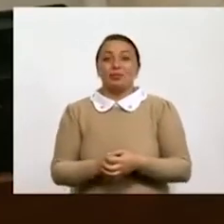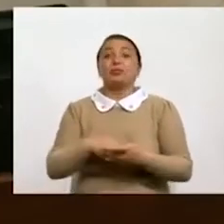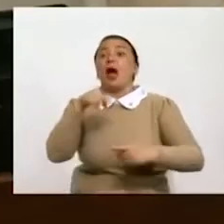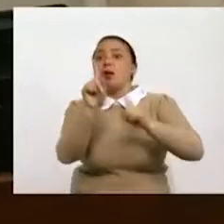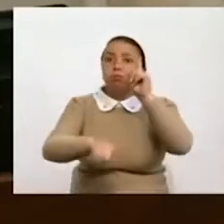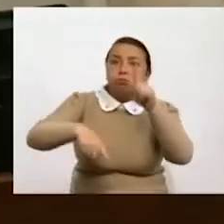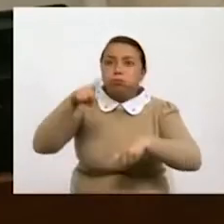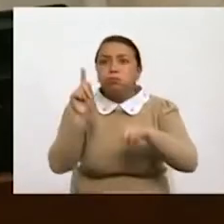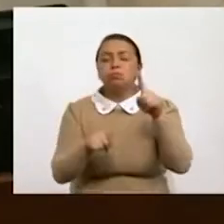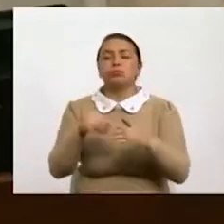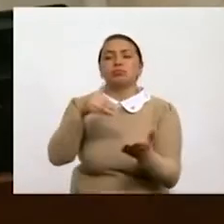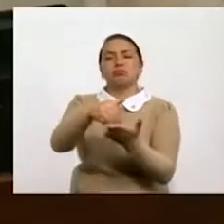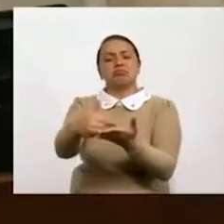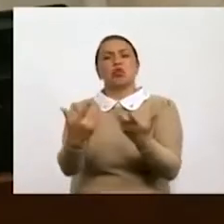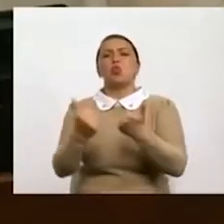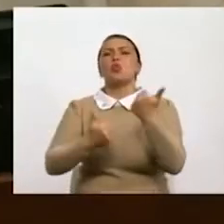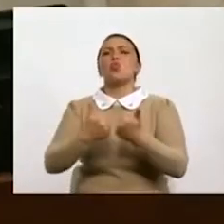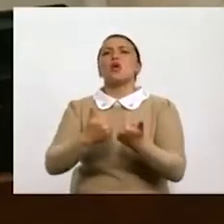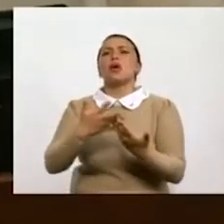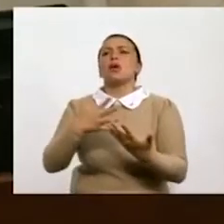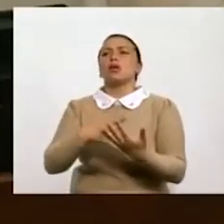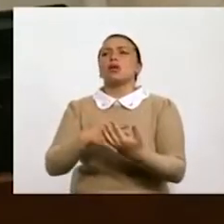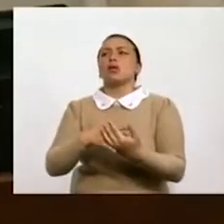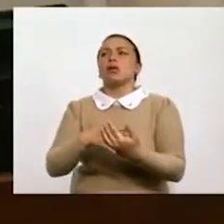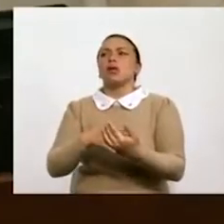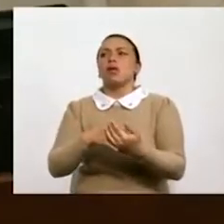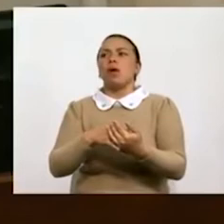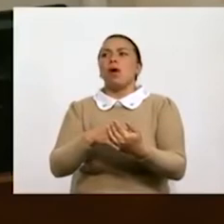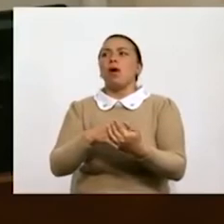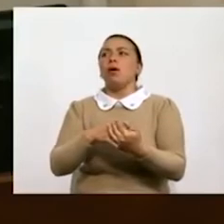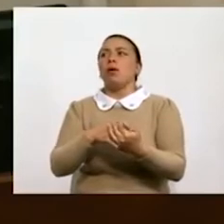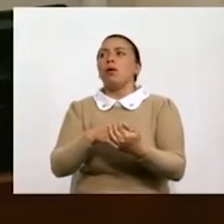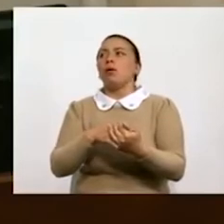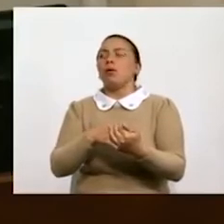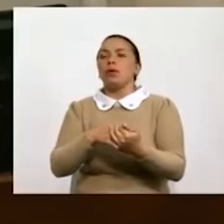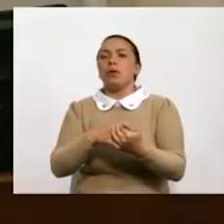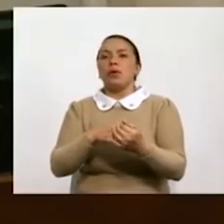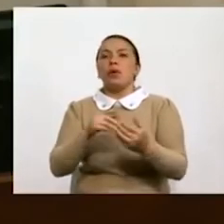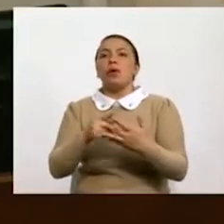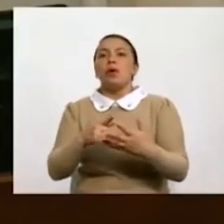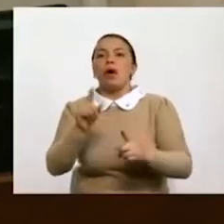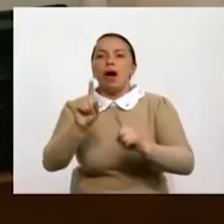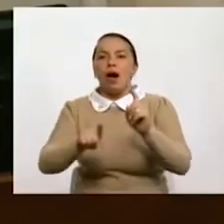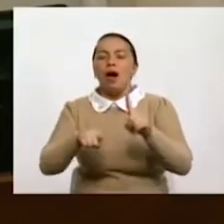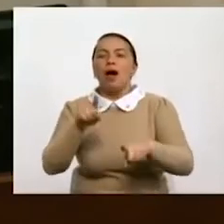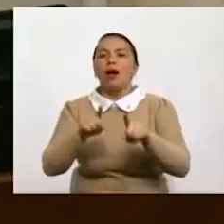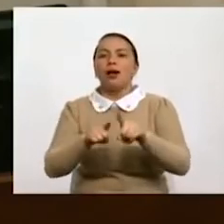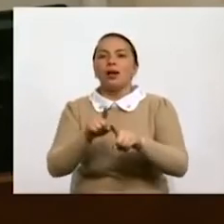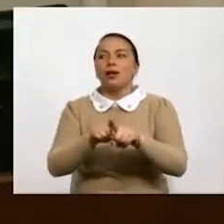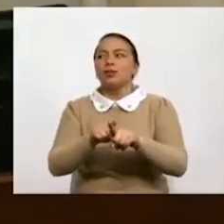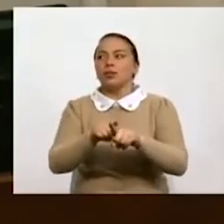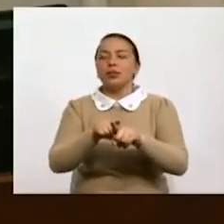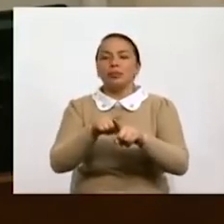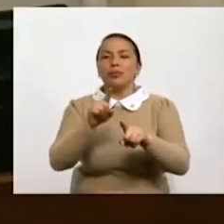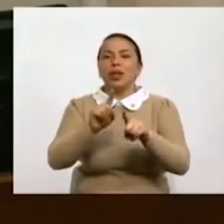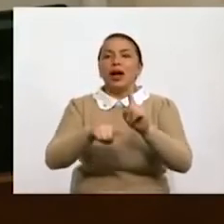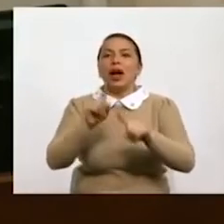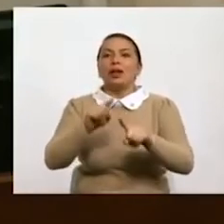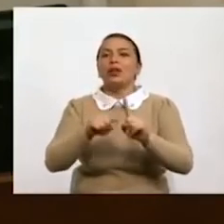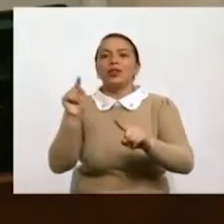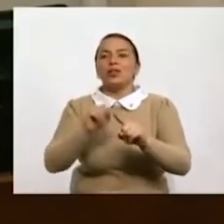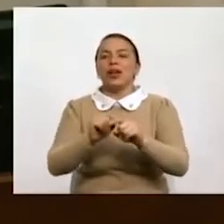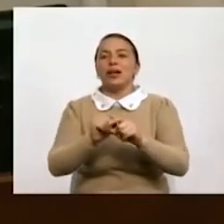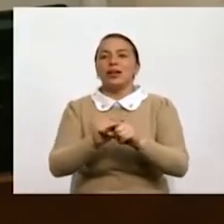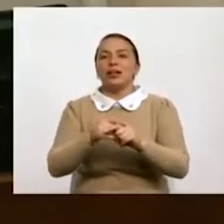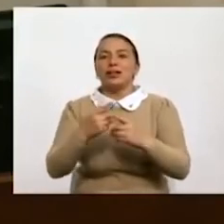Hay posturas que buscan ocultar el hecho probado judicialmente de